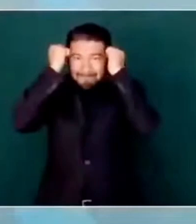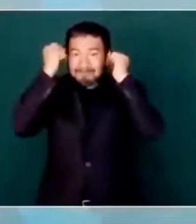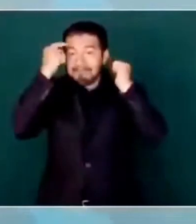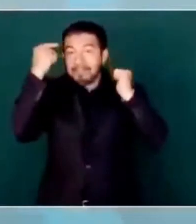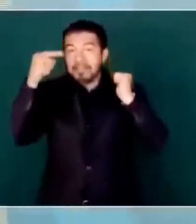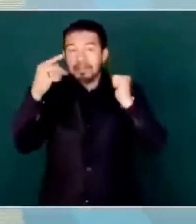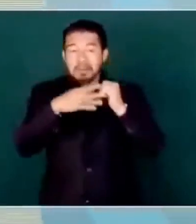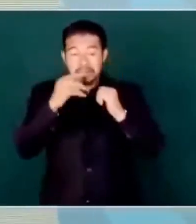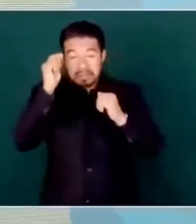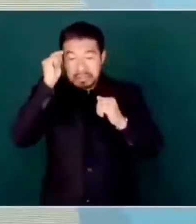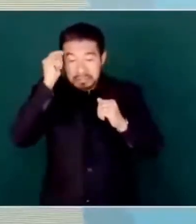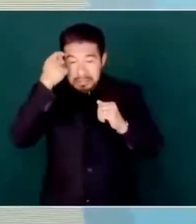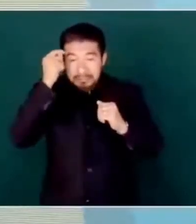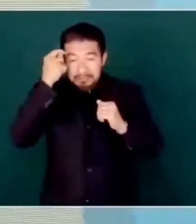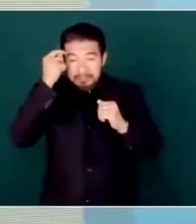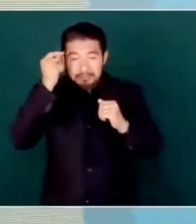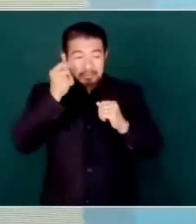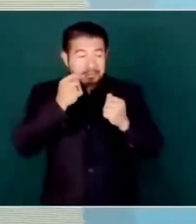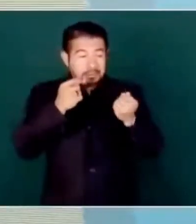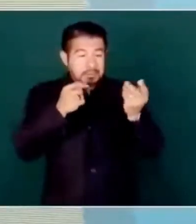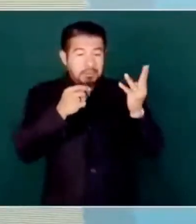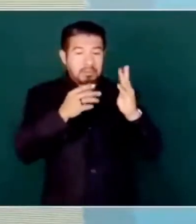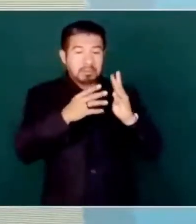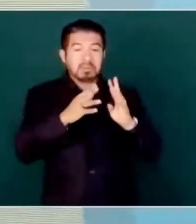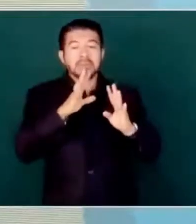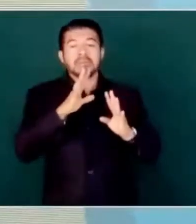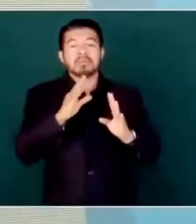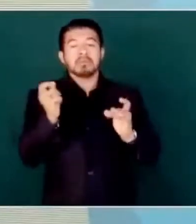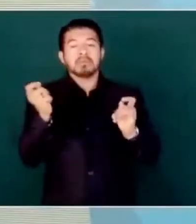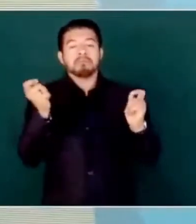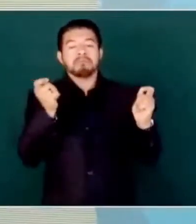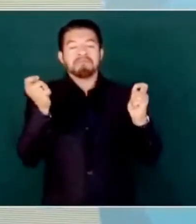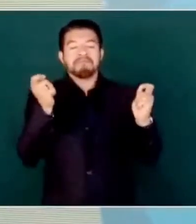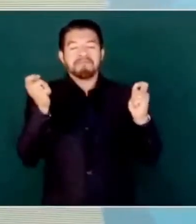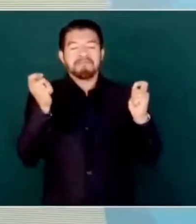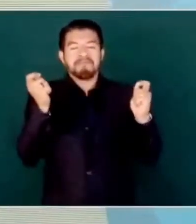a los caciques.